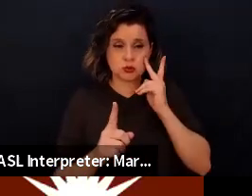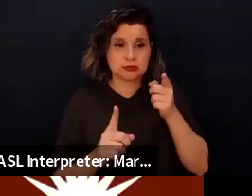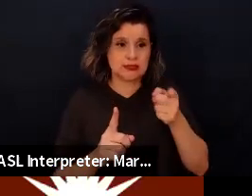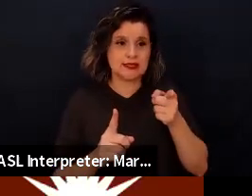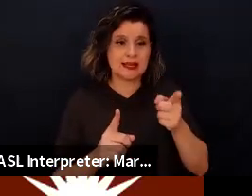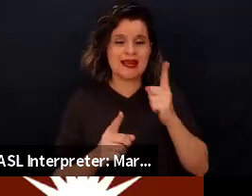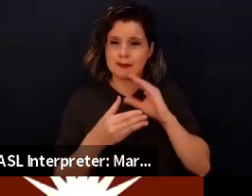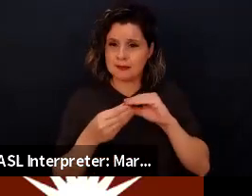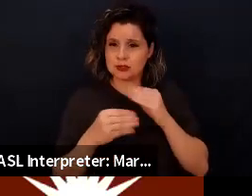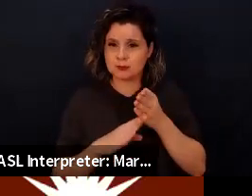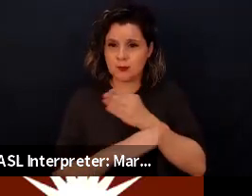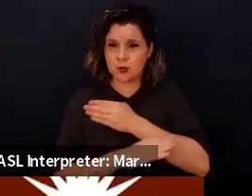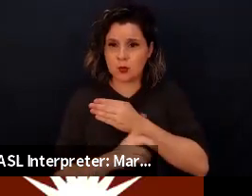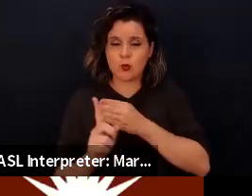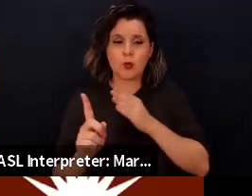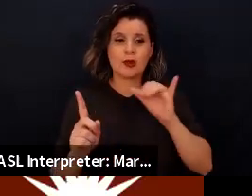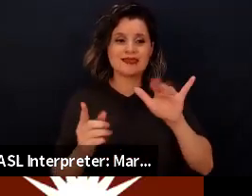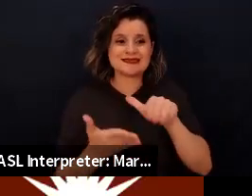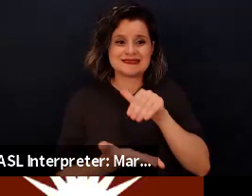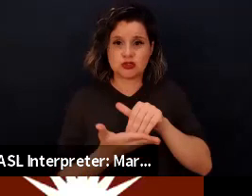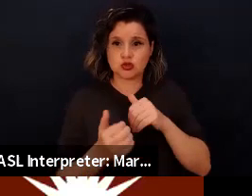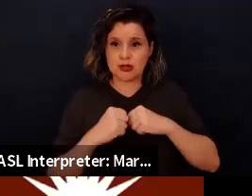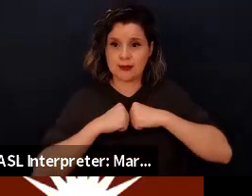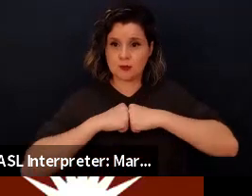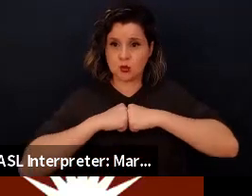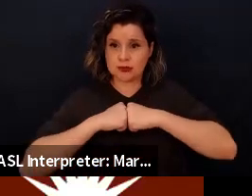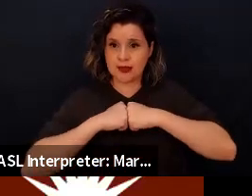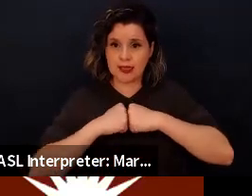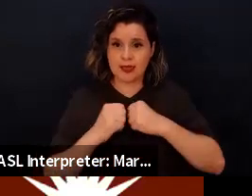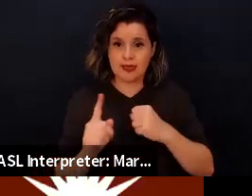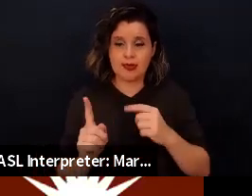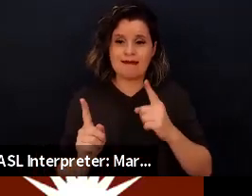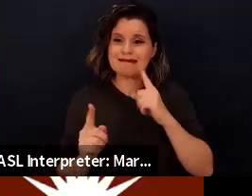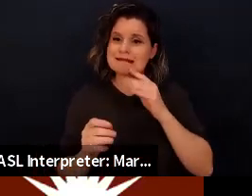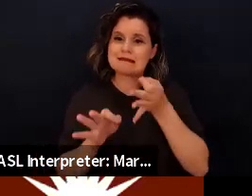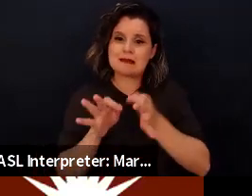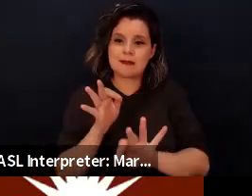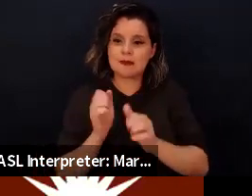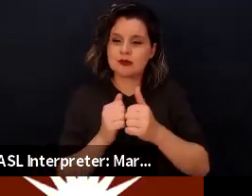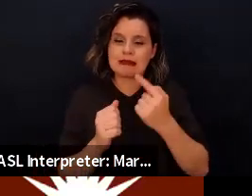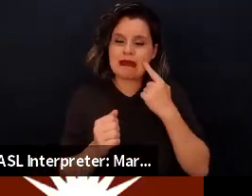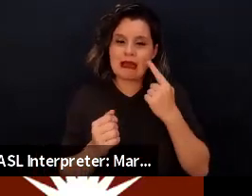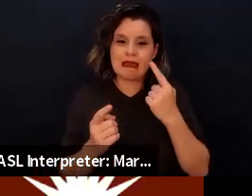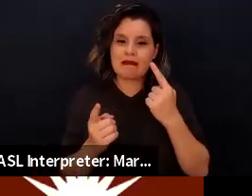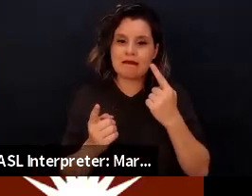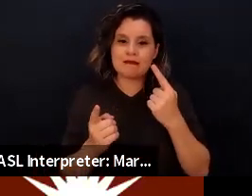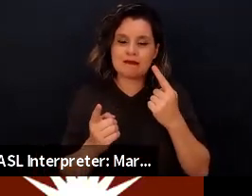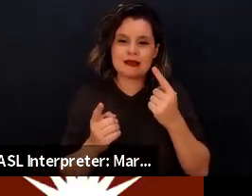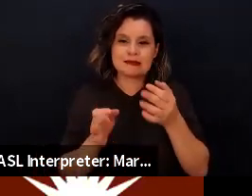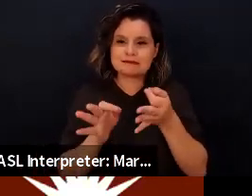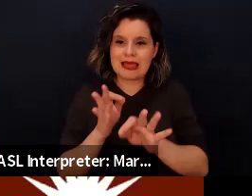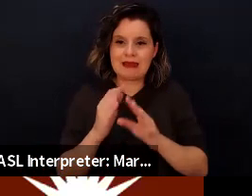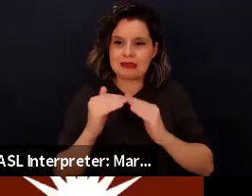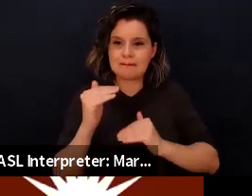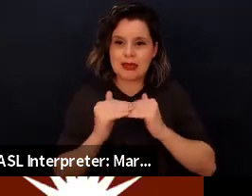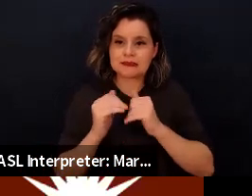que mencionaba anteriormente, que los centros en la frontera simplemente tienen una capacidad para tener a